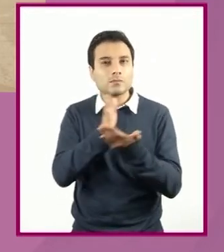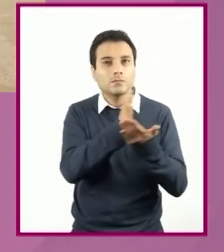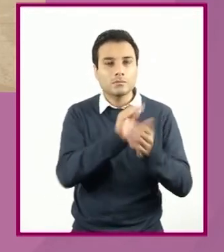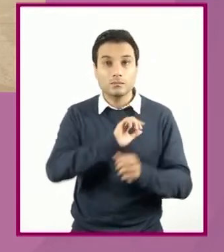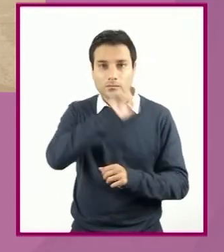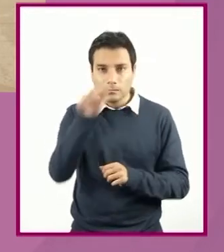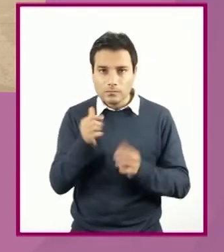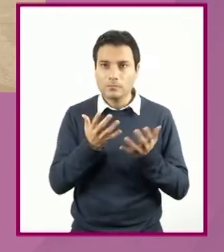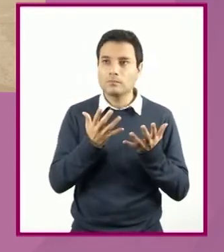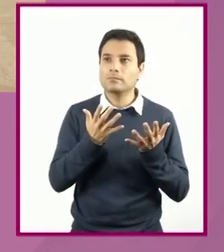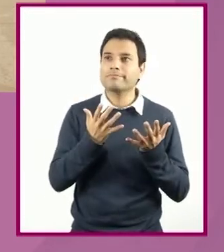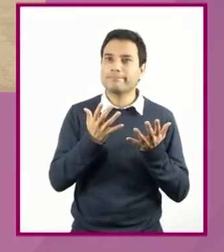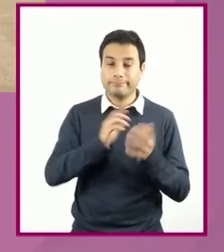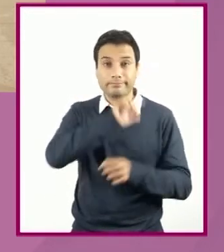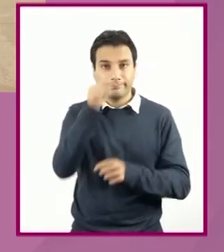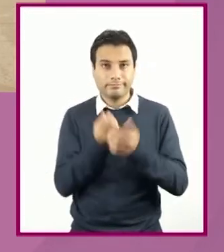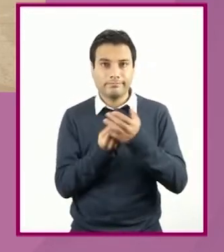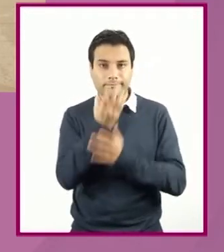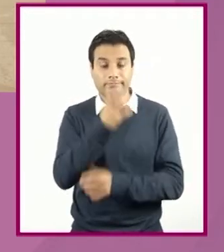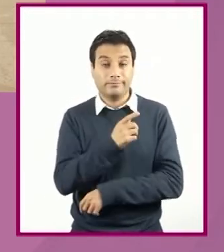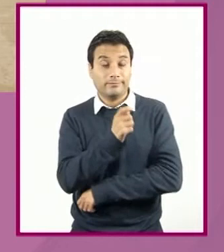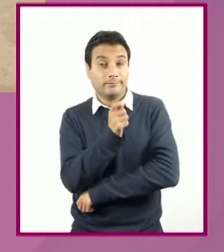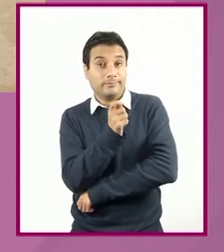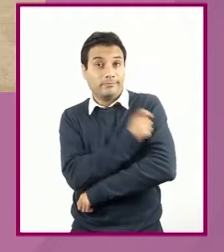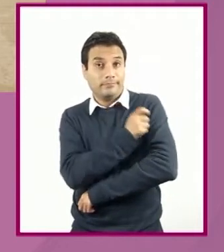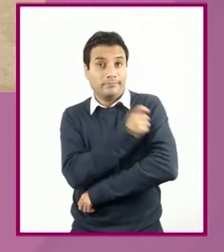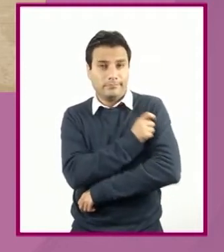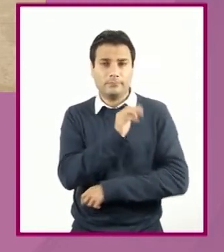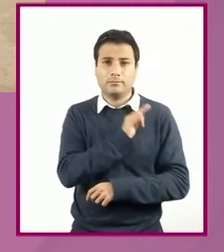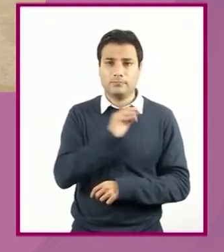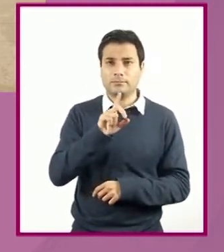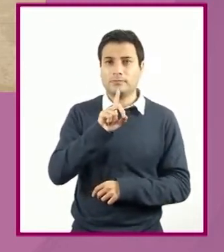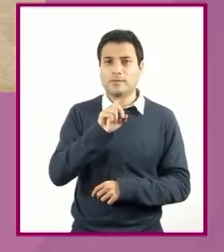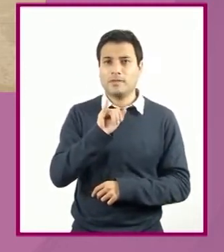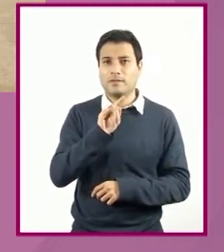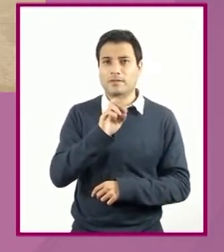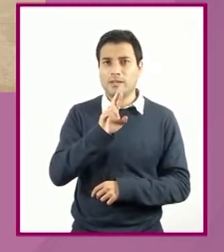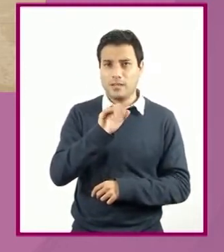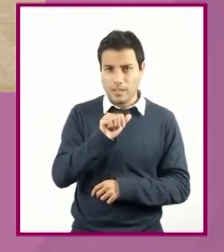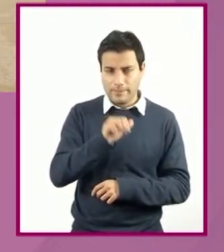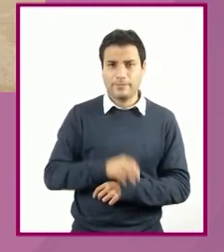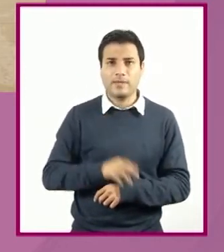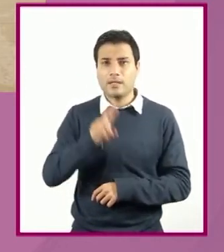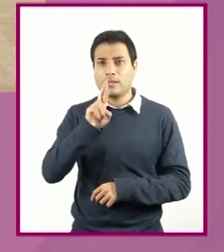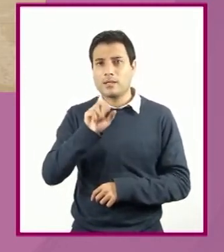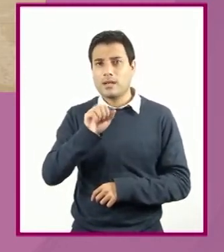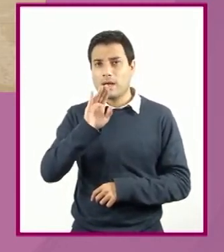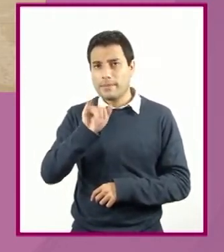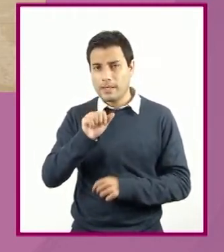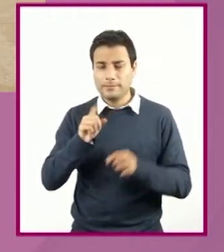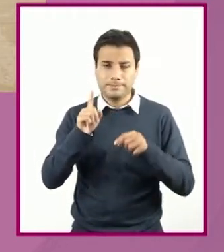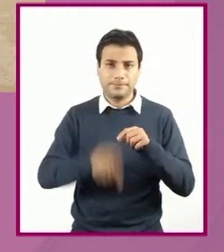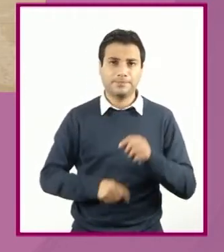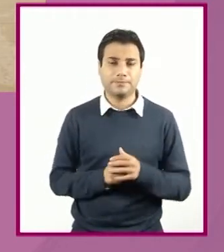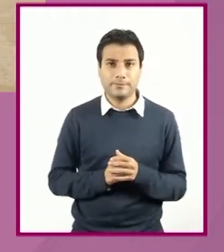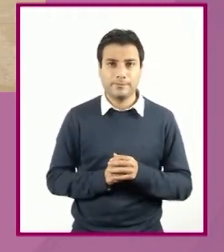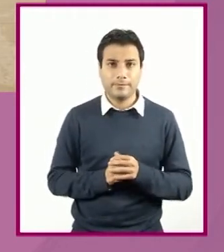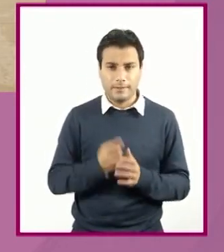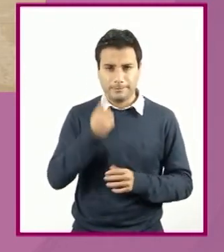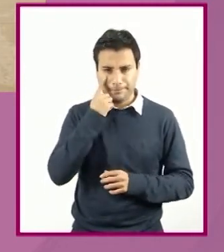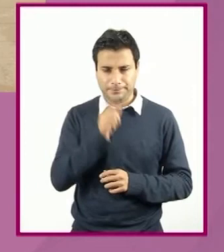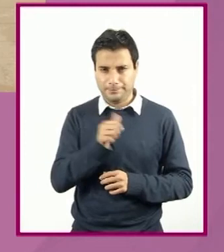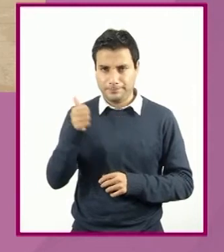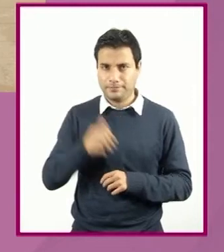llevaron a desarrollar vacunas utilizadas para curar la difteria y la rabia. Por su parte,